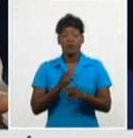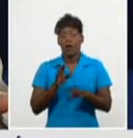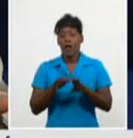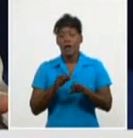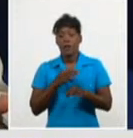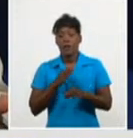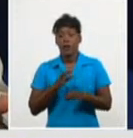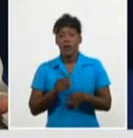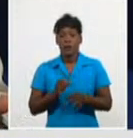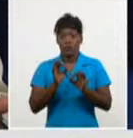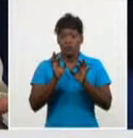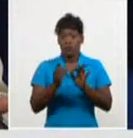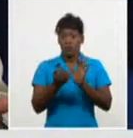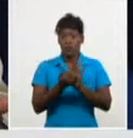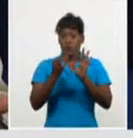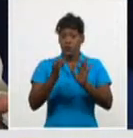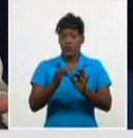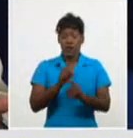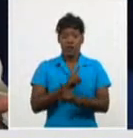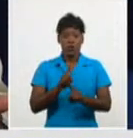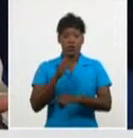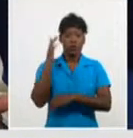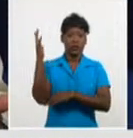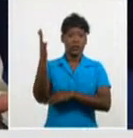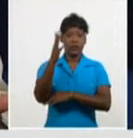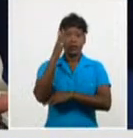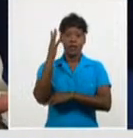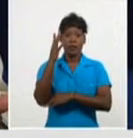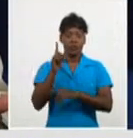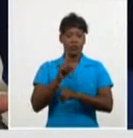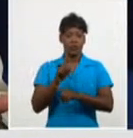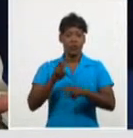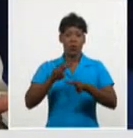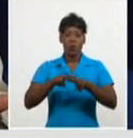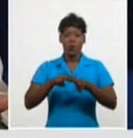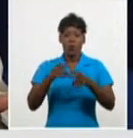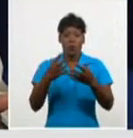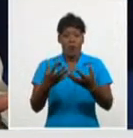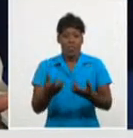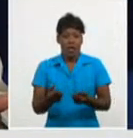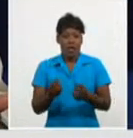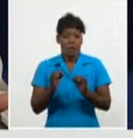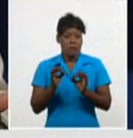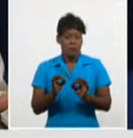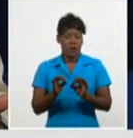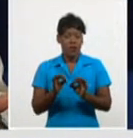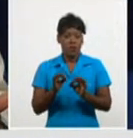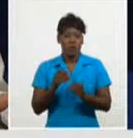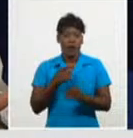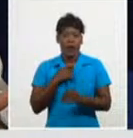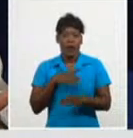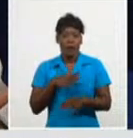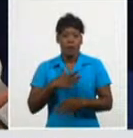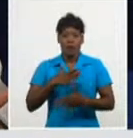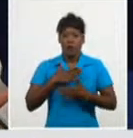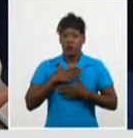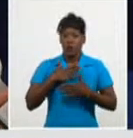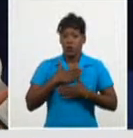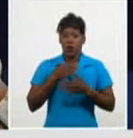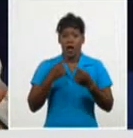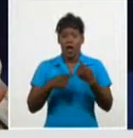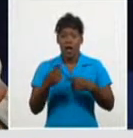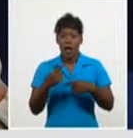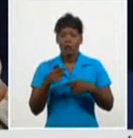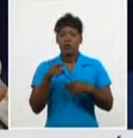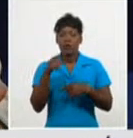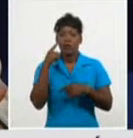Fundamentalmente no es precisamente la temperatura, sino la humedad. Y en un entorno seco la gripe se afianza en el